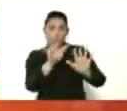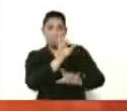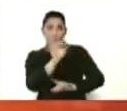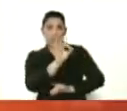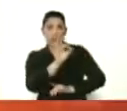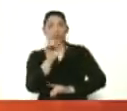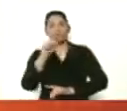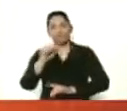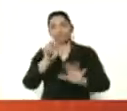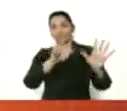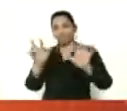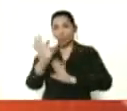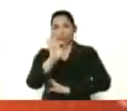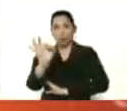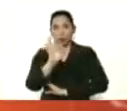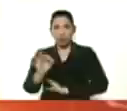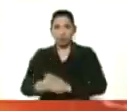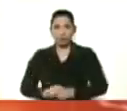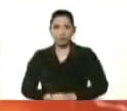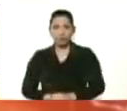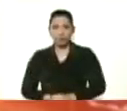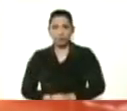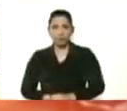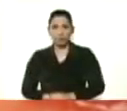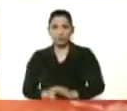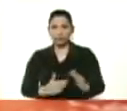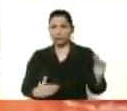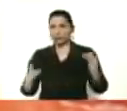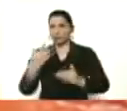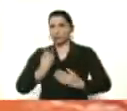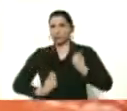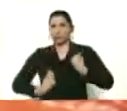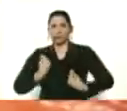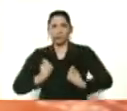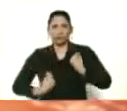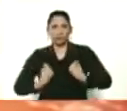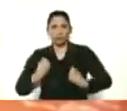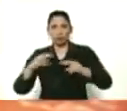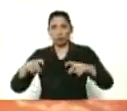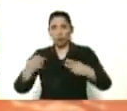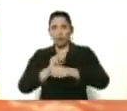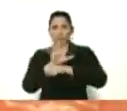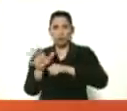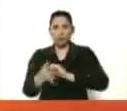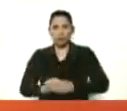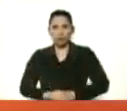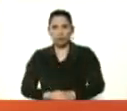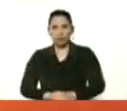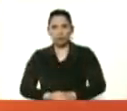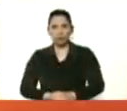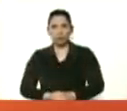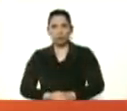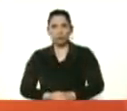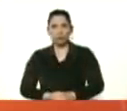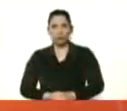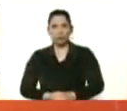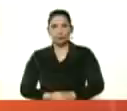88%. 88% de alta preocupación con el nuevo coronavirus.